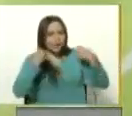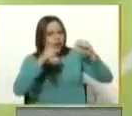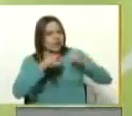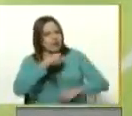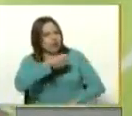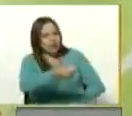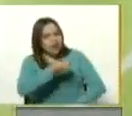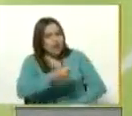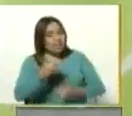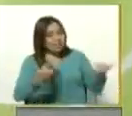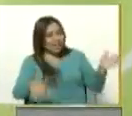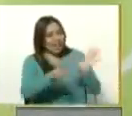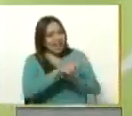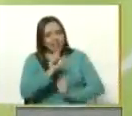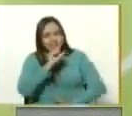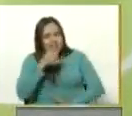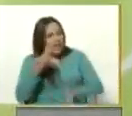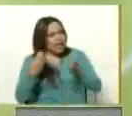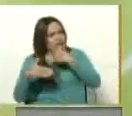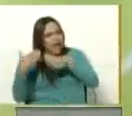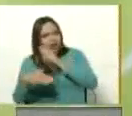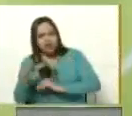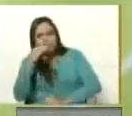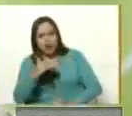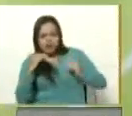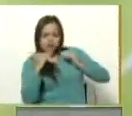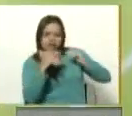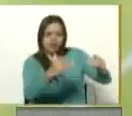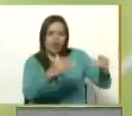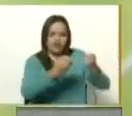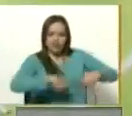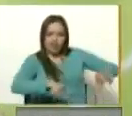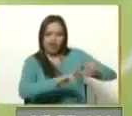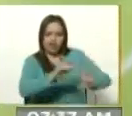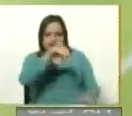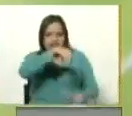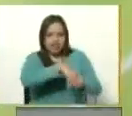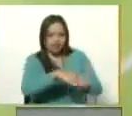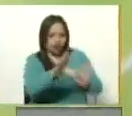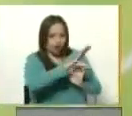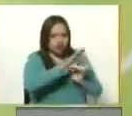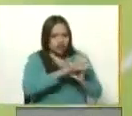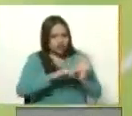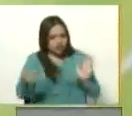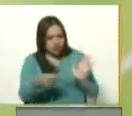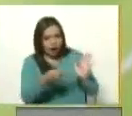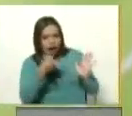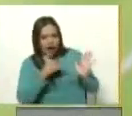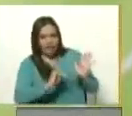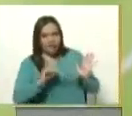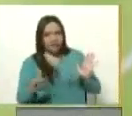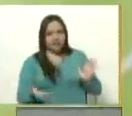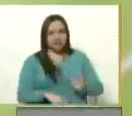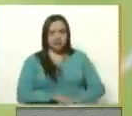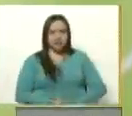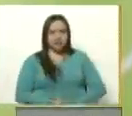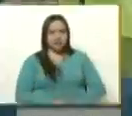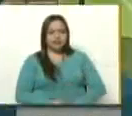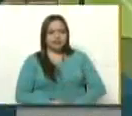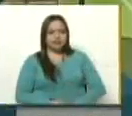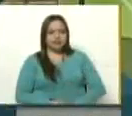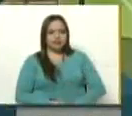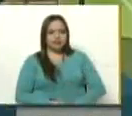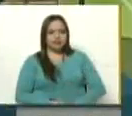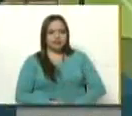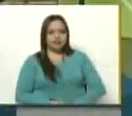ley que está obsoleta y no coincide con los principios que está que establece nuestra Constitución de la República Bolivariana de Venezuela. Fíjate,